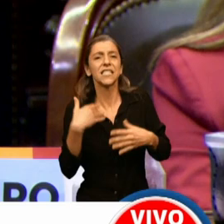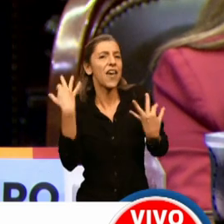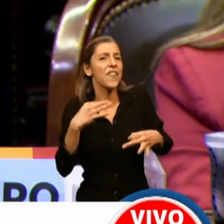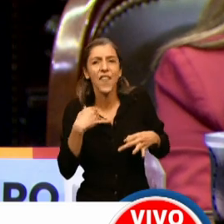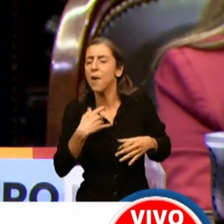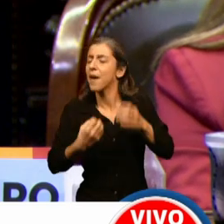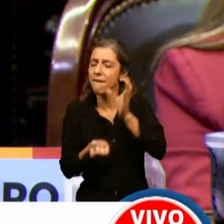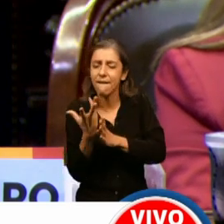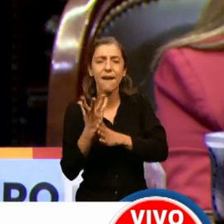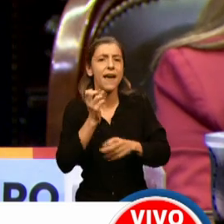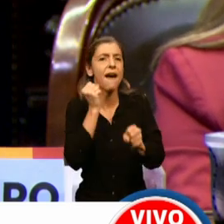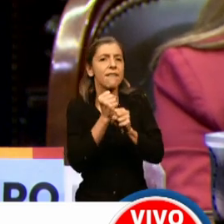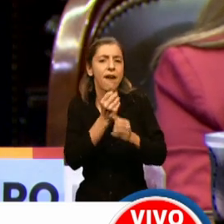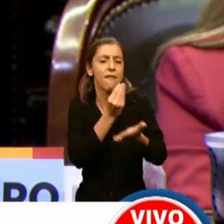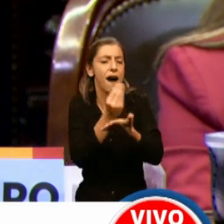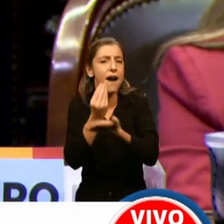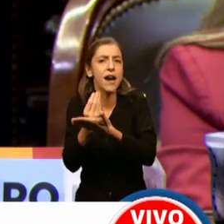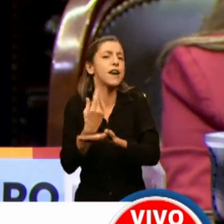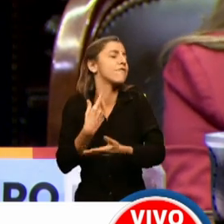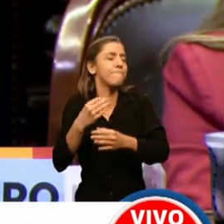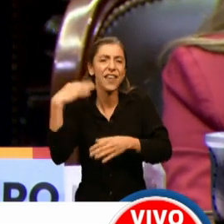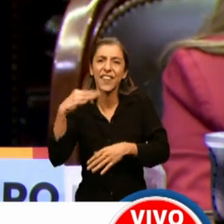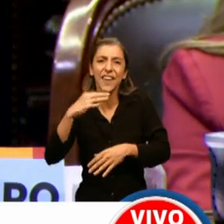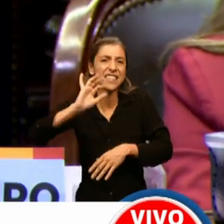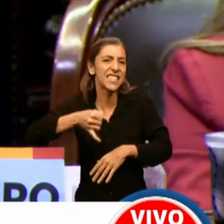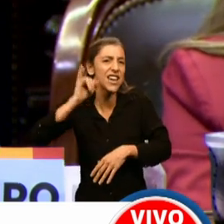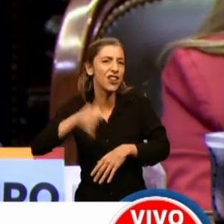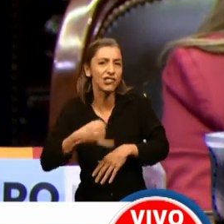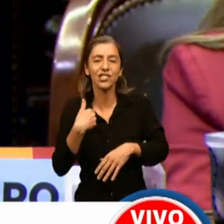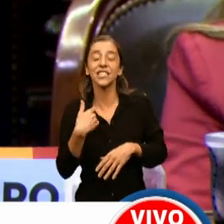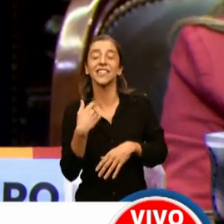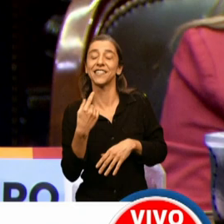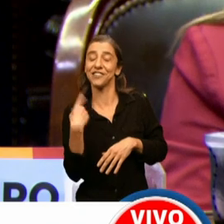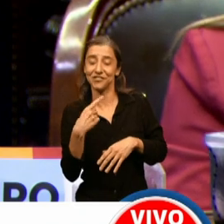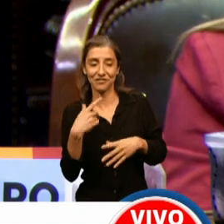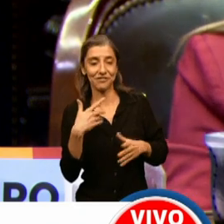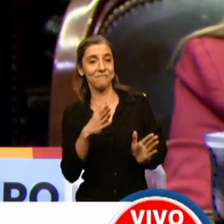cupo laboral en este congreso hay que hacer algo dejamos eso